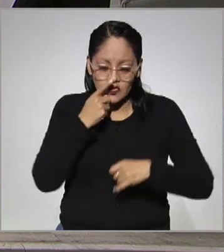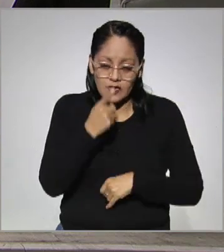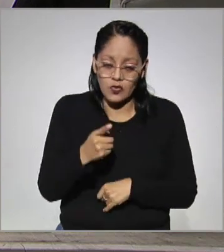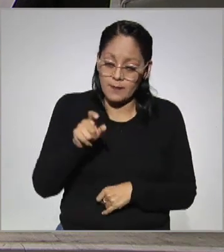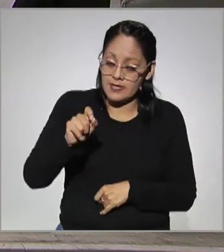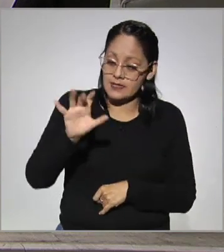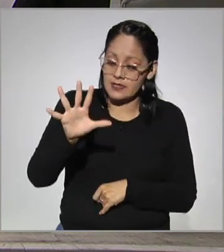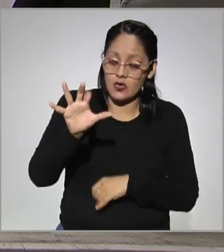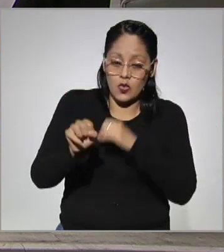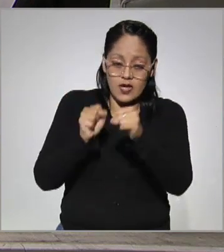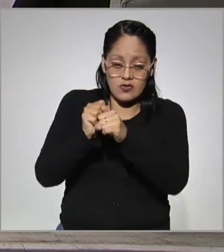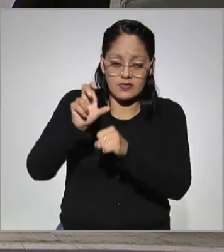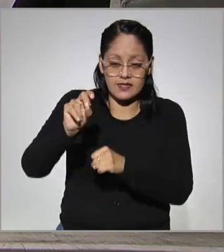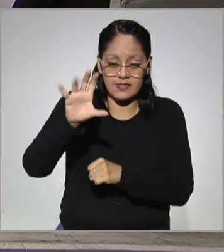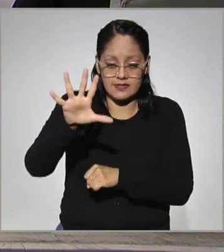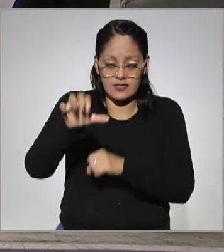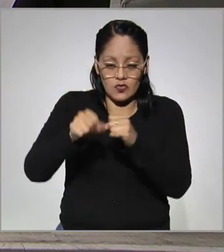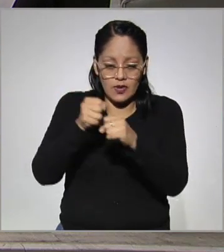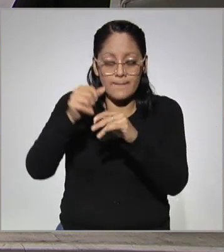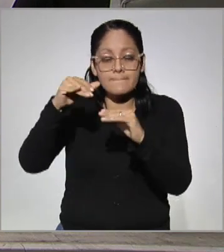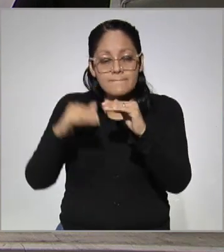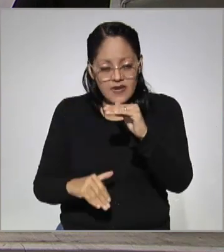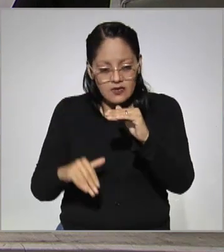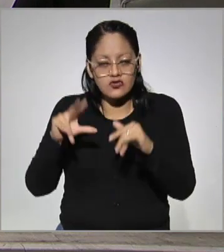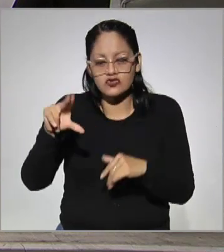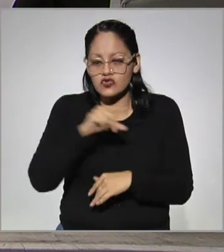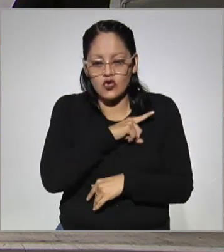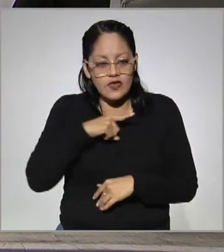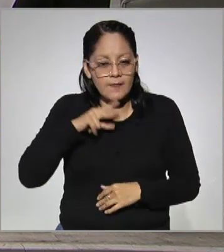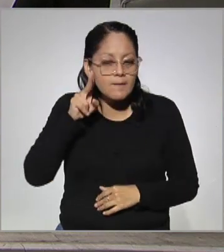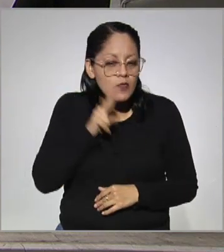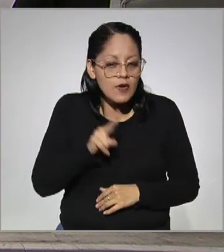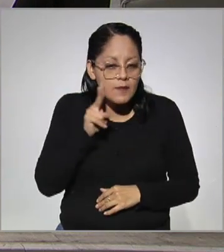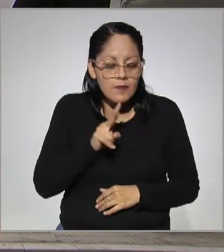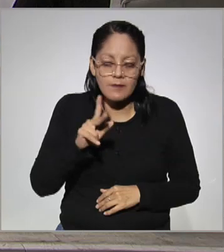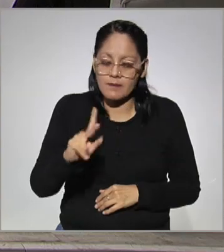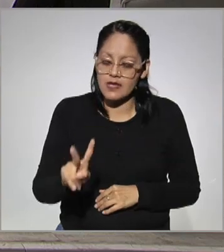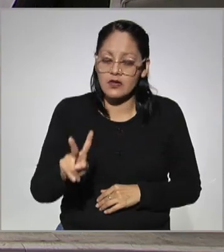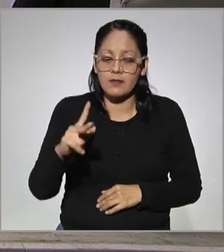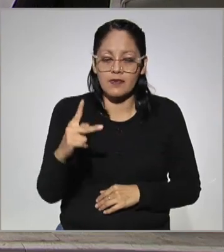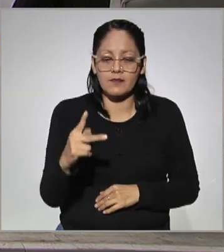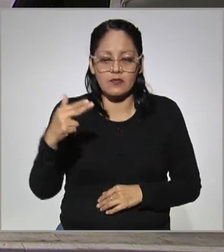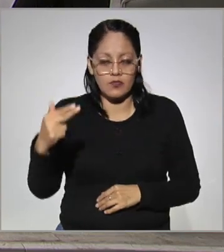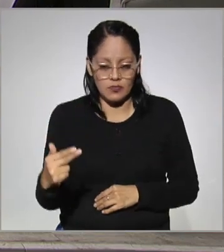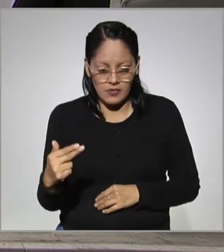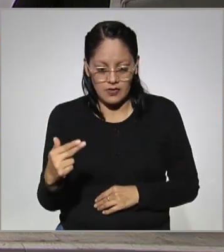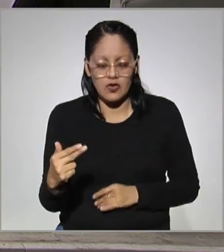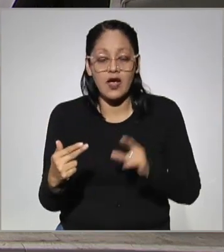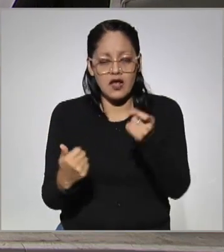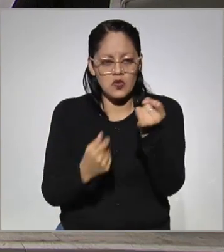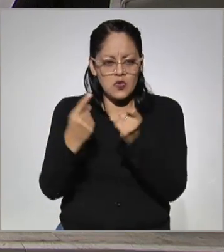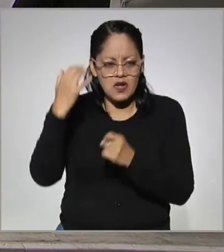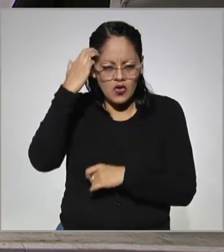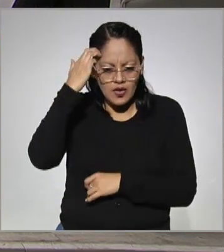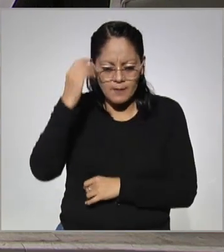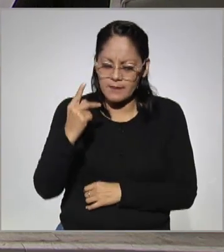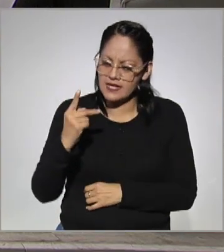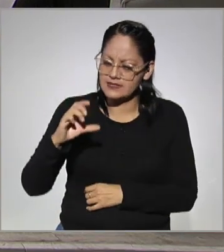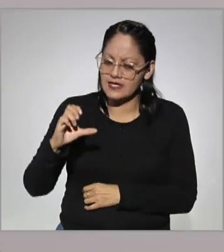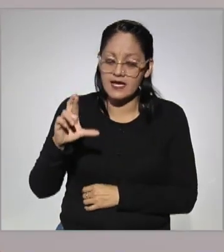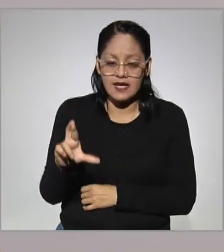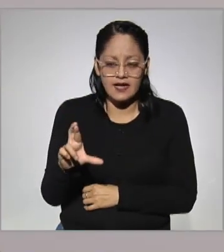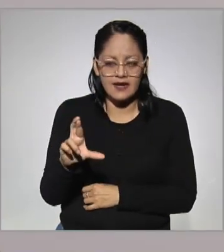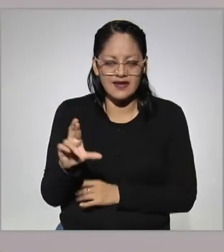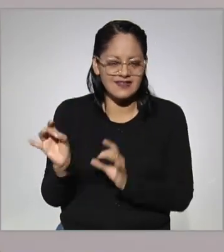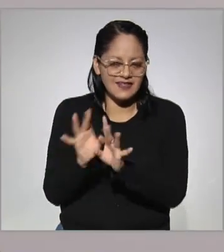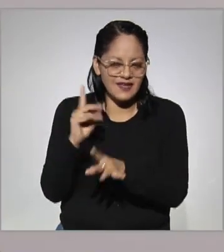de 25, 35 años, no se les debe de hacer una prueba de virus de papiloma humano. Las que conoce la gente como PCRs, por ejemplo, de